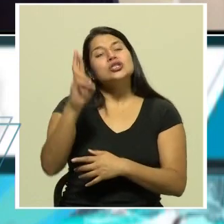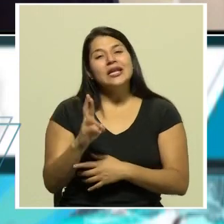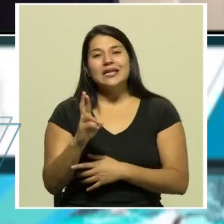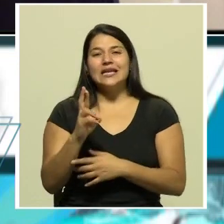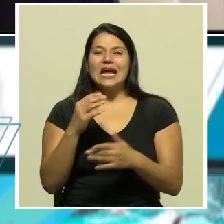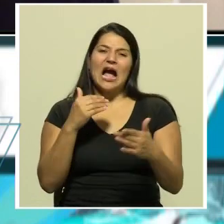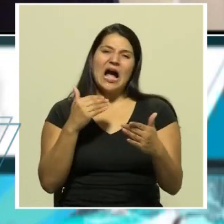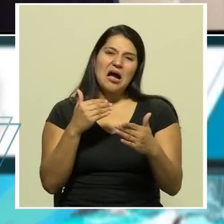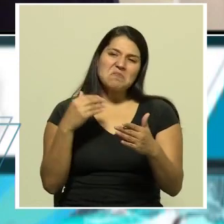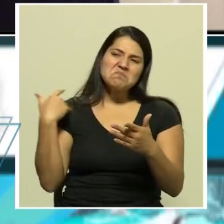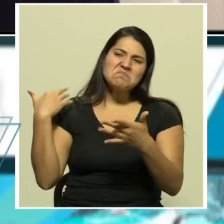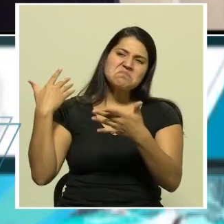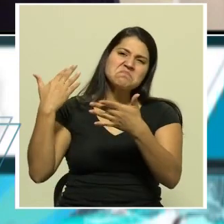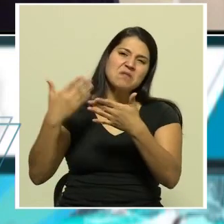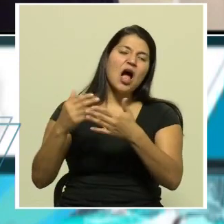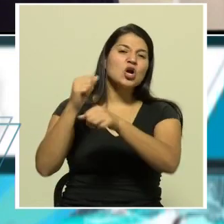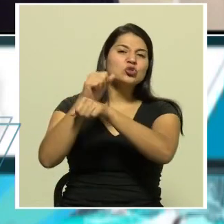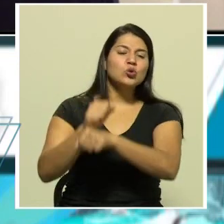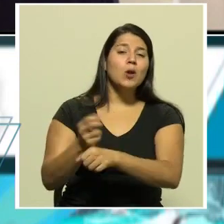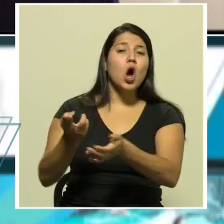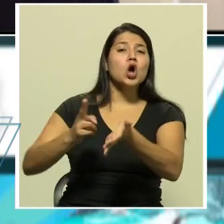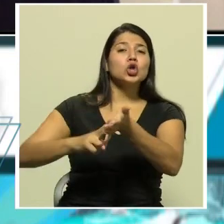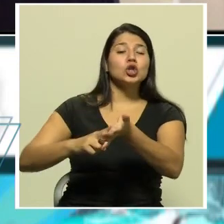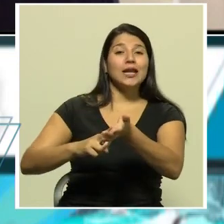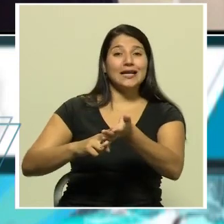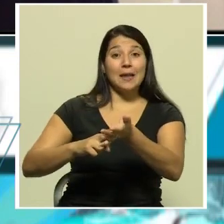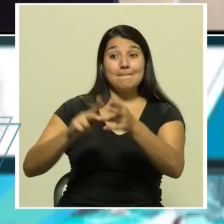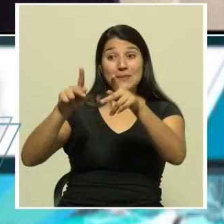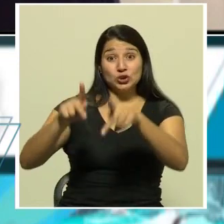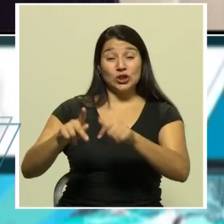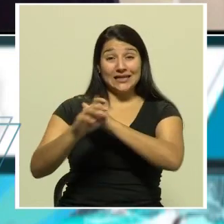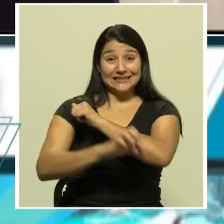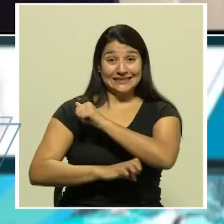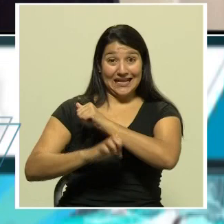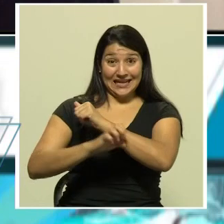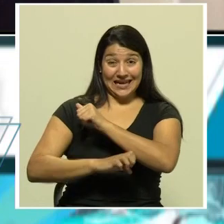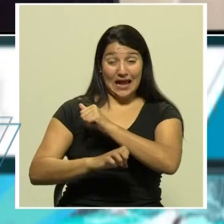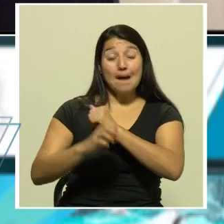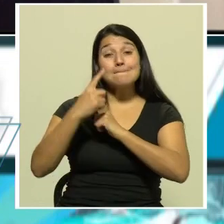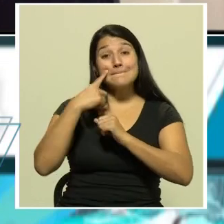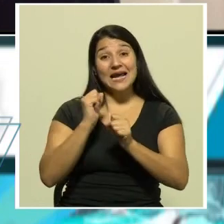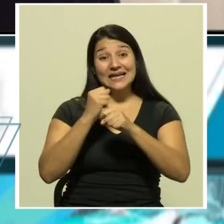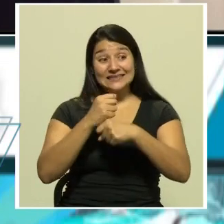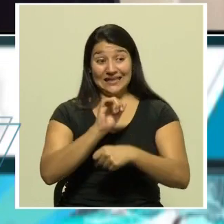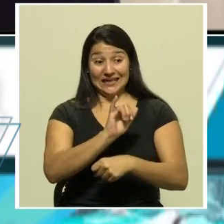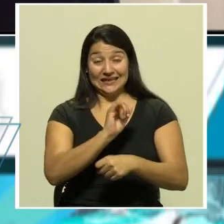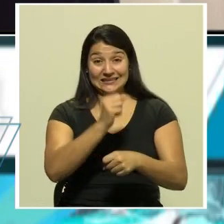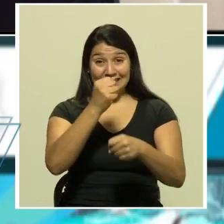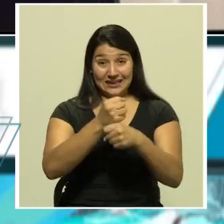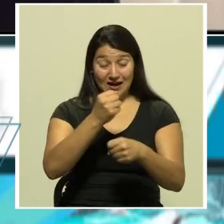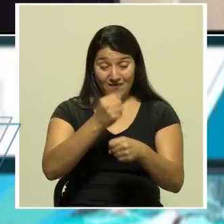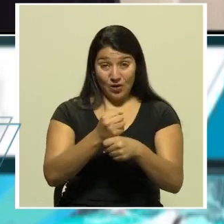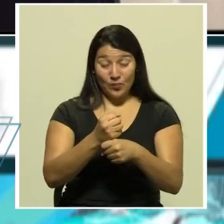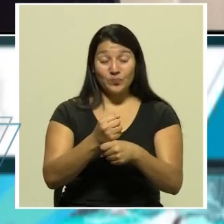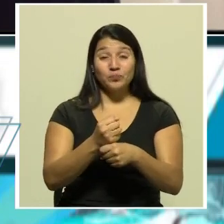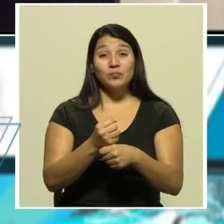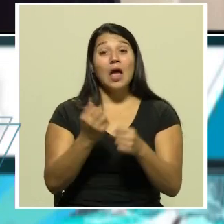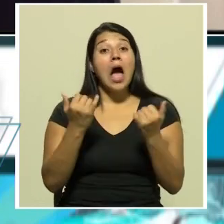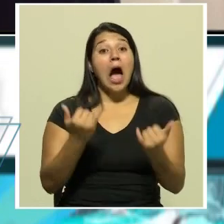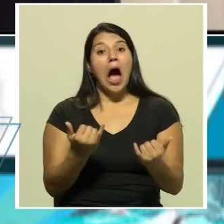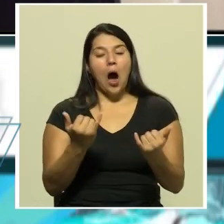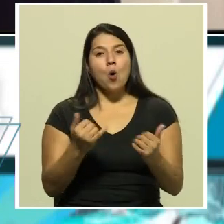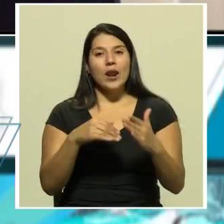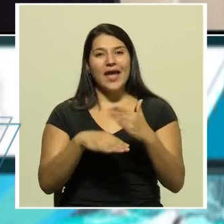de obra migrante que venía a hacer ese trabajo. Hoy hay todo un debate, y sobre todo en